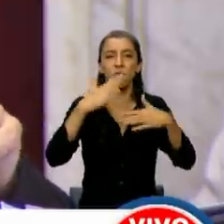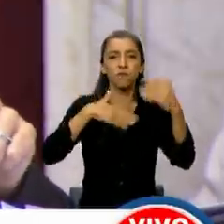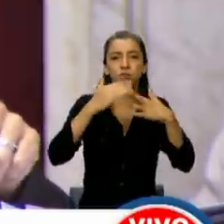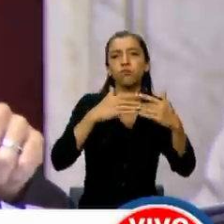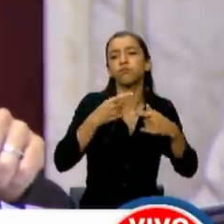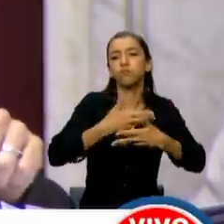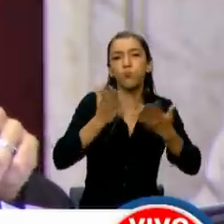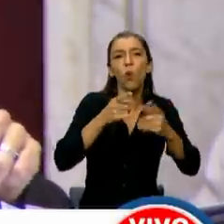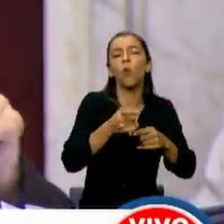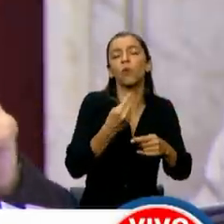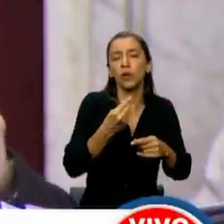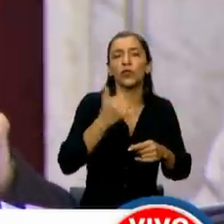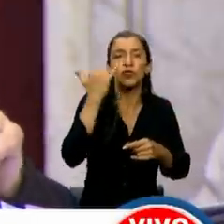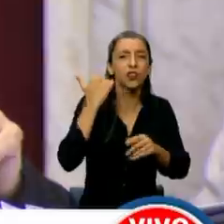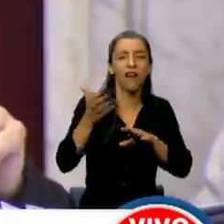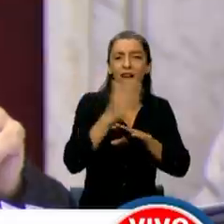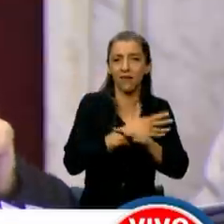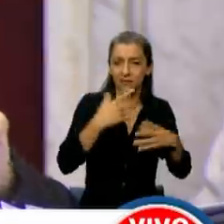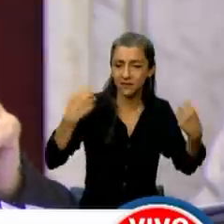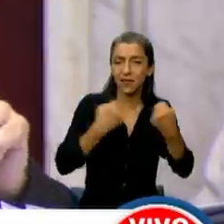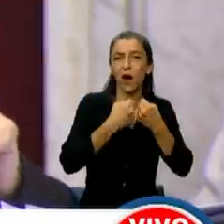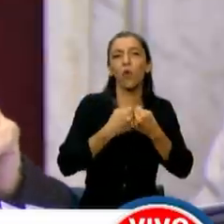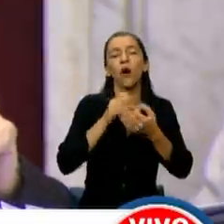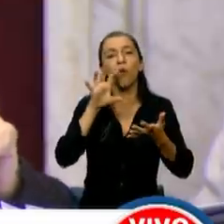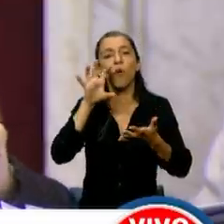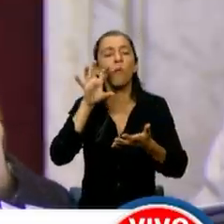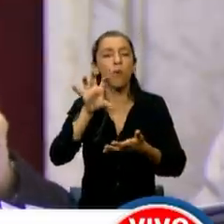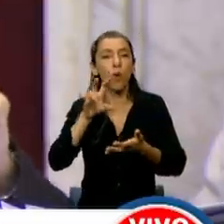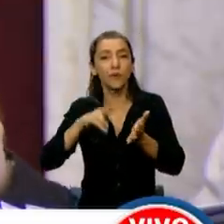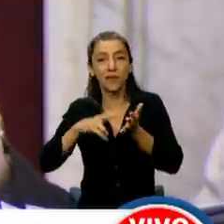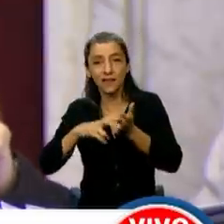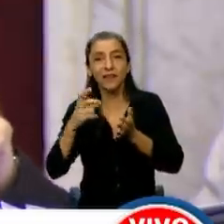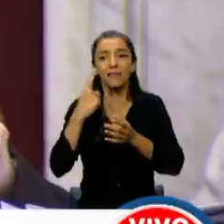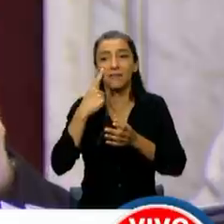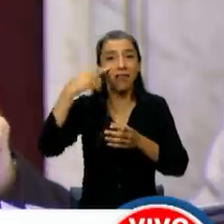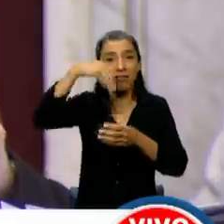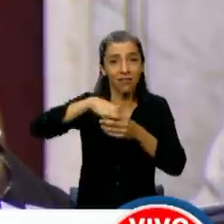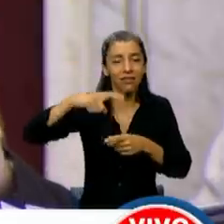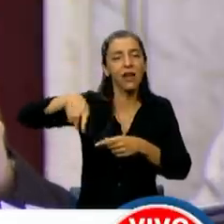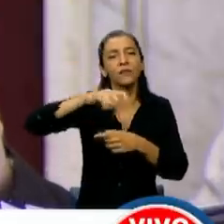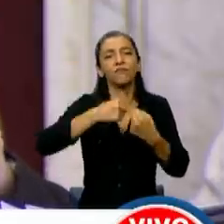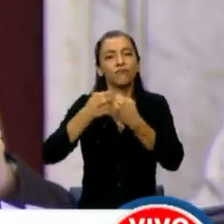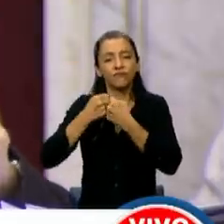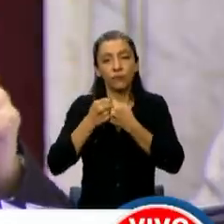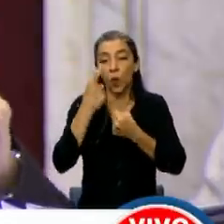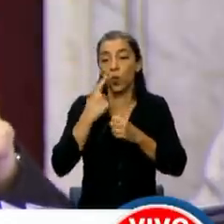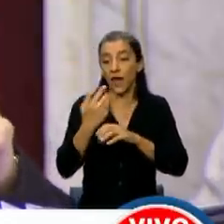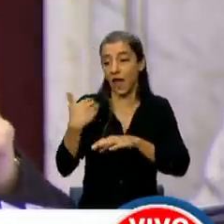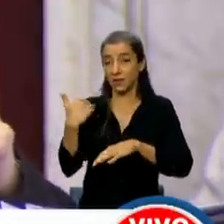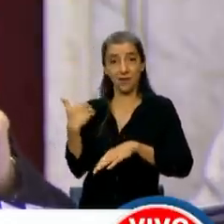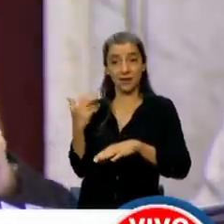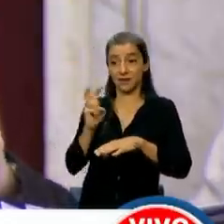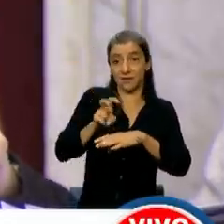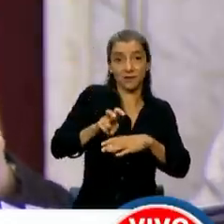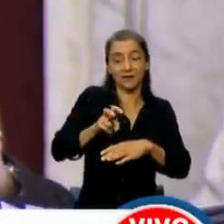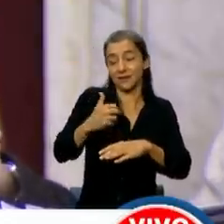fue consensuado con el gobierno de la provincia de salta y con los intendentes hasta un día antes de asumir en esta cámara trabaje en el